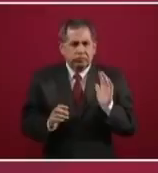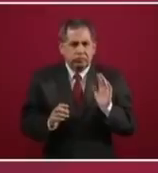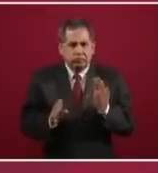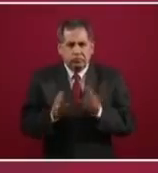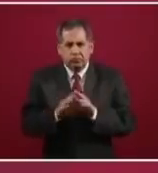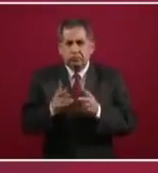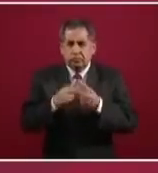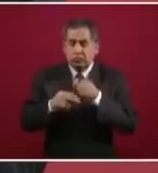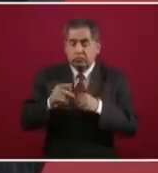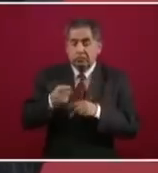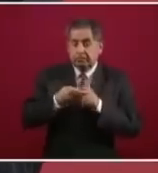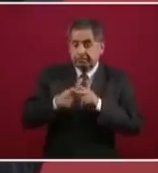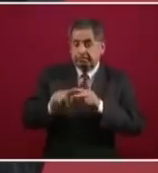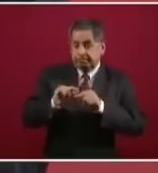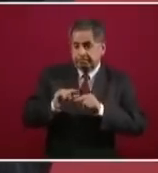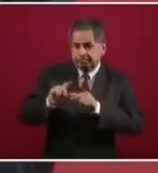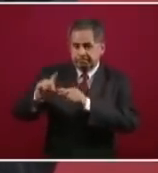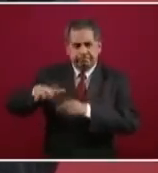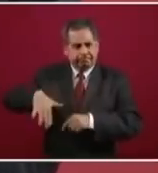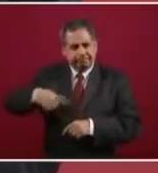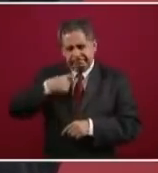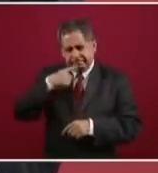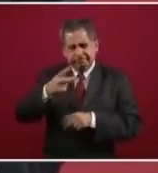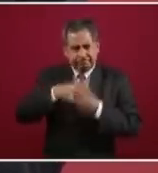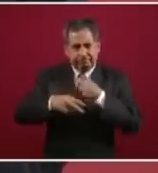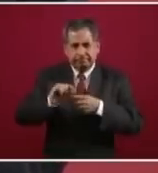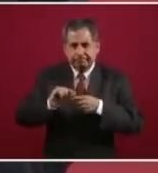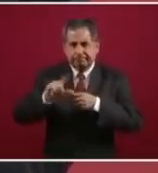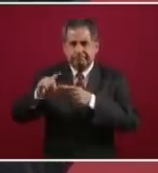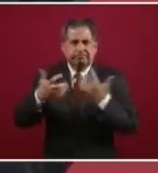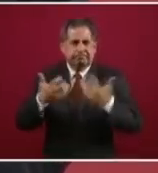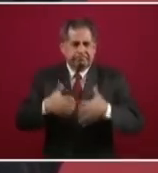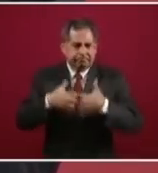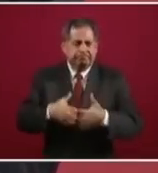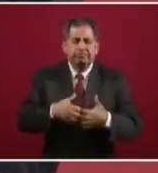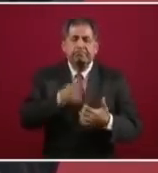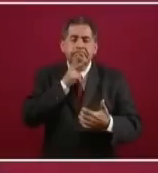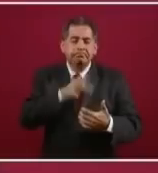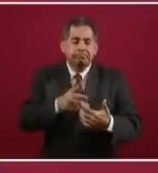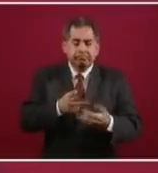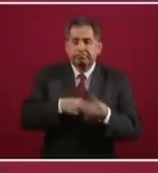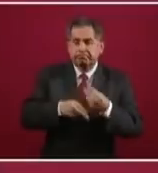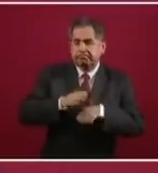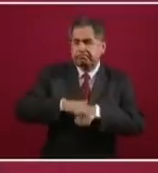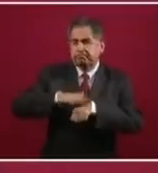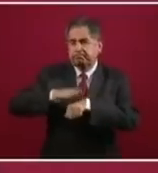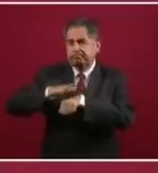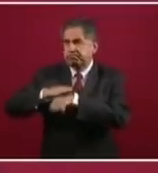está creciendo ya, les comentaba, la producción petrolera